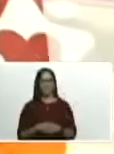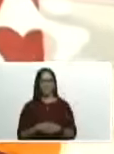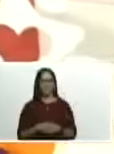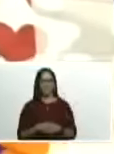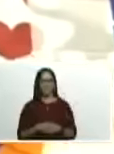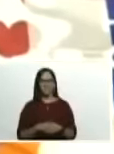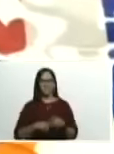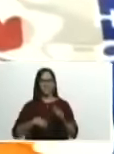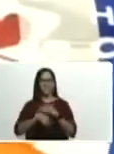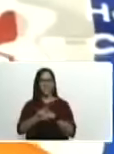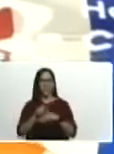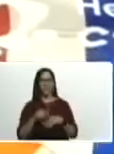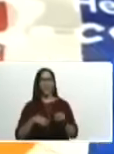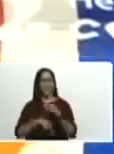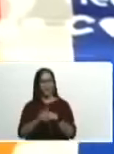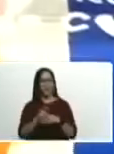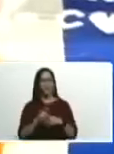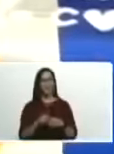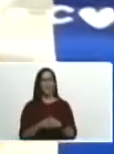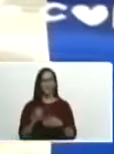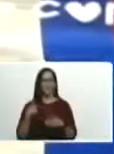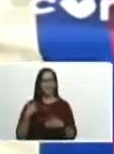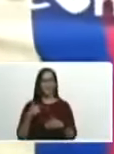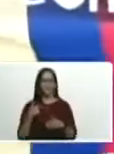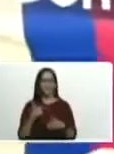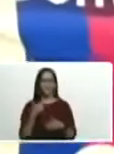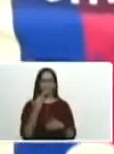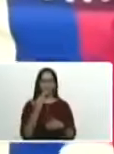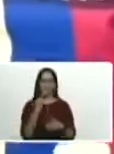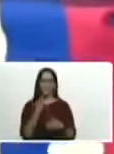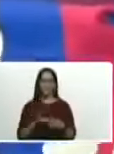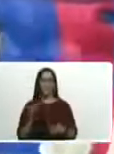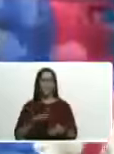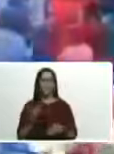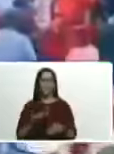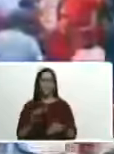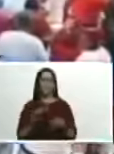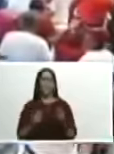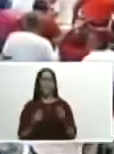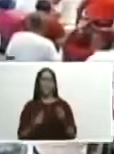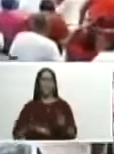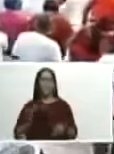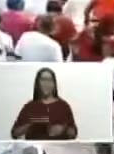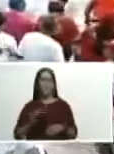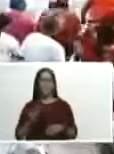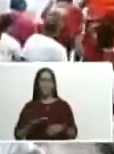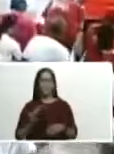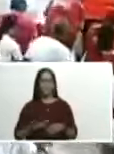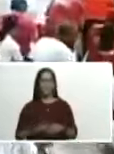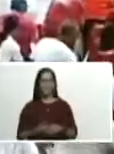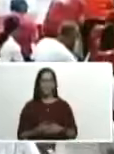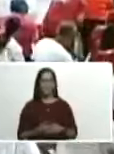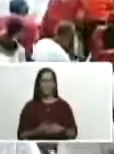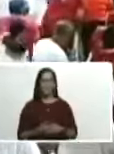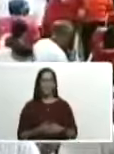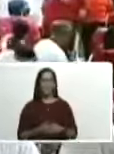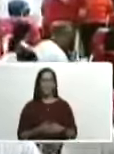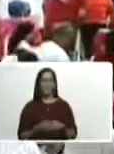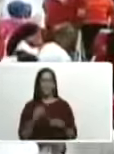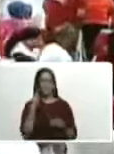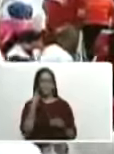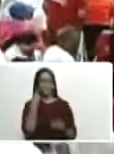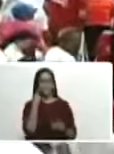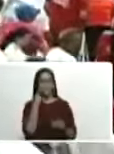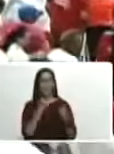hacia allá. Vamos. Tengo algo que decirles muy importante. Muy importante. Pendiente. Como